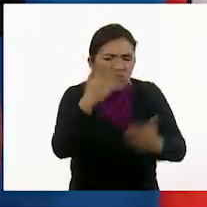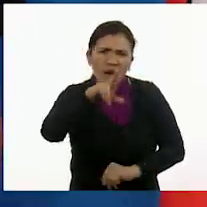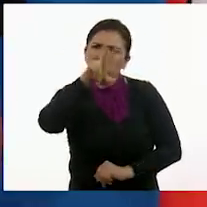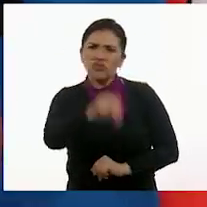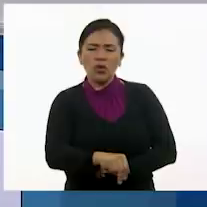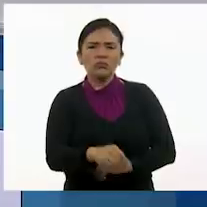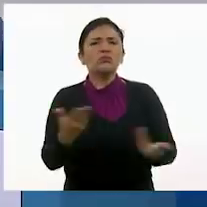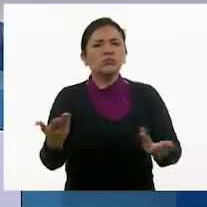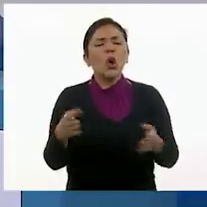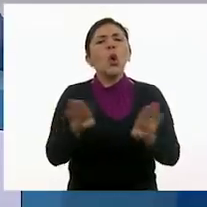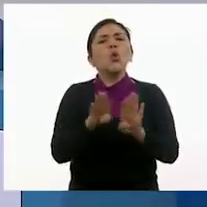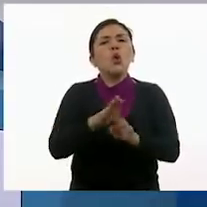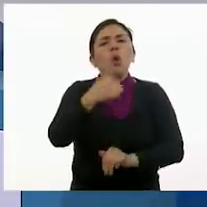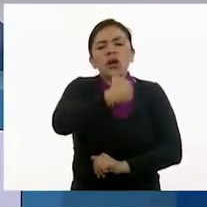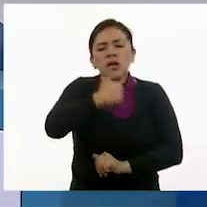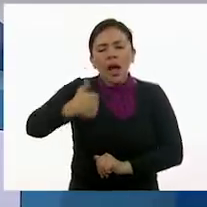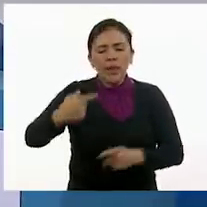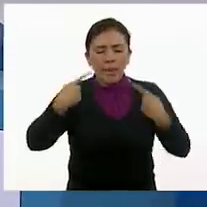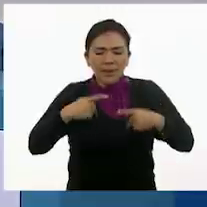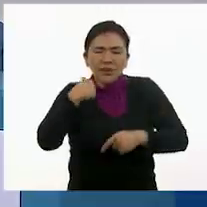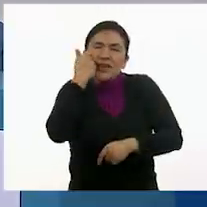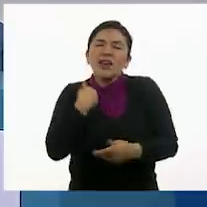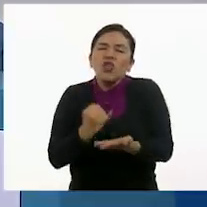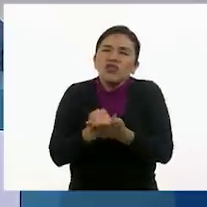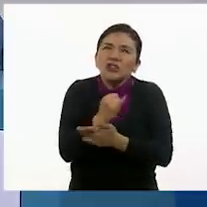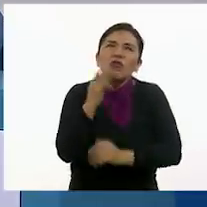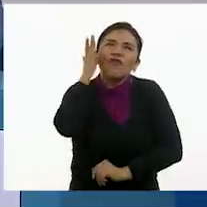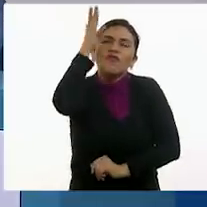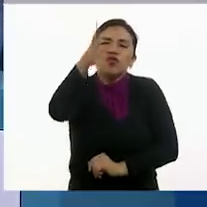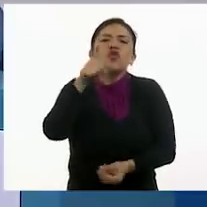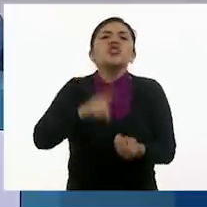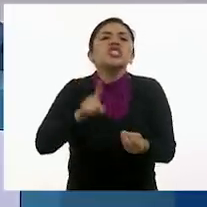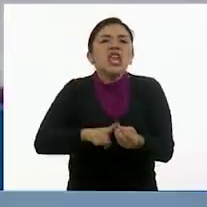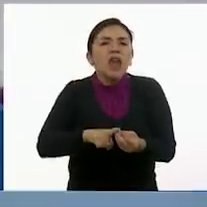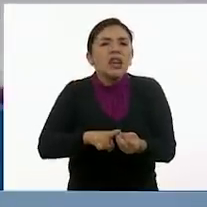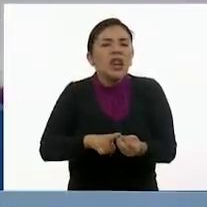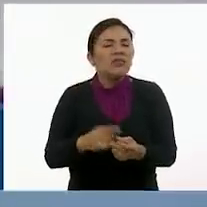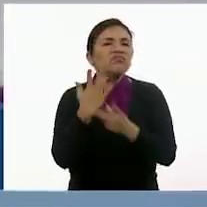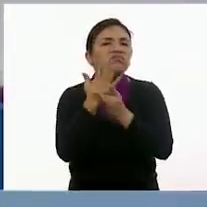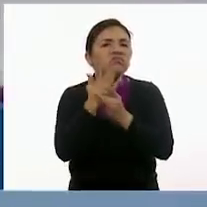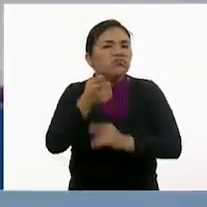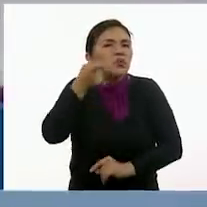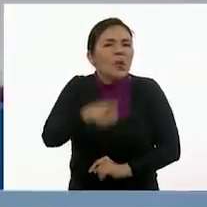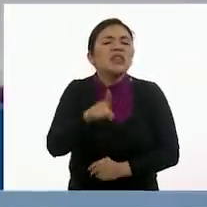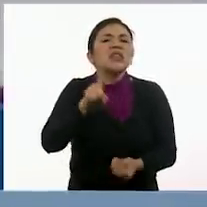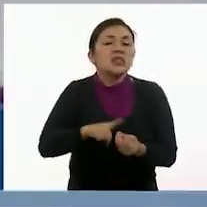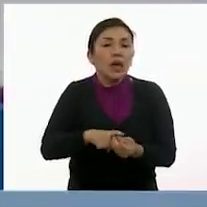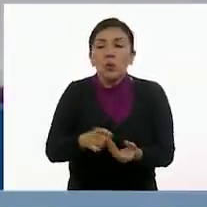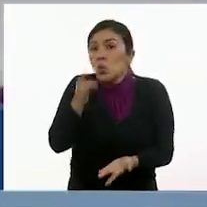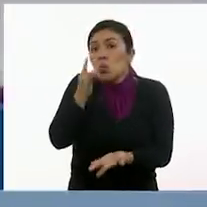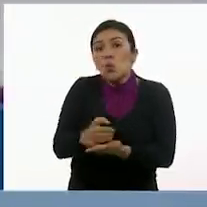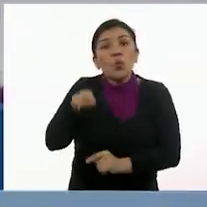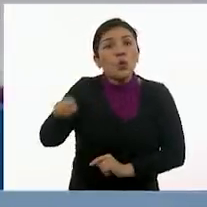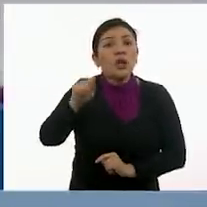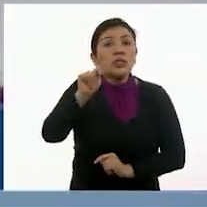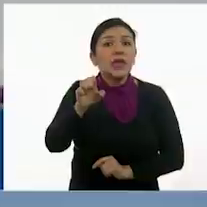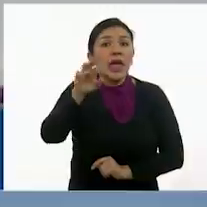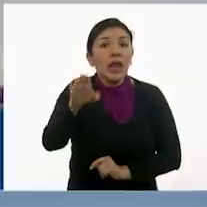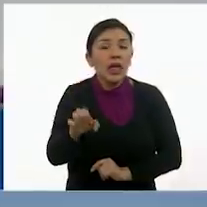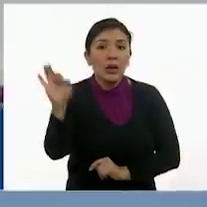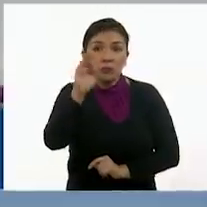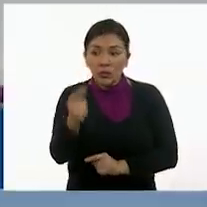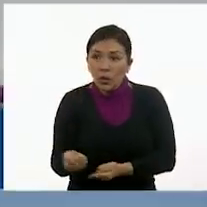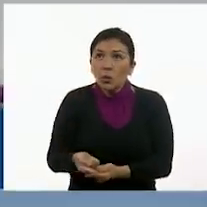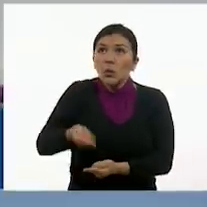puede decidir sobre lo que Tere quiere ser de grande? Pues solamente ella, maestra, solo Tere. Porque exacto, cuando